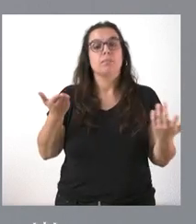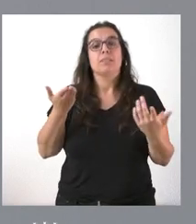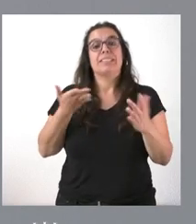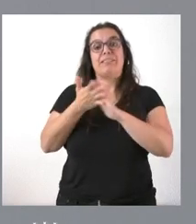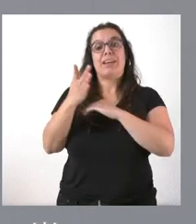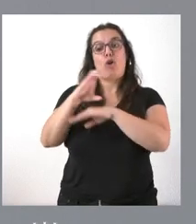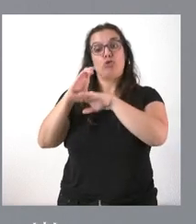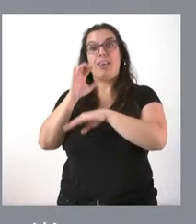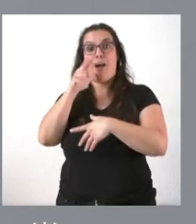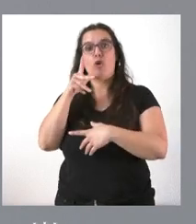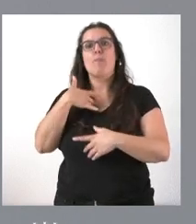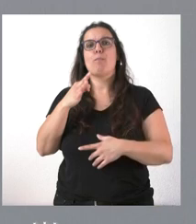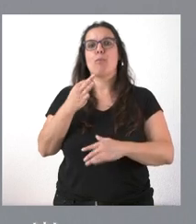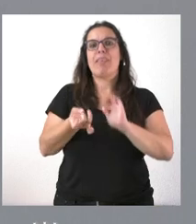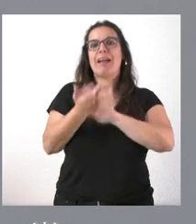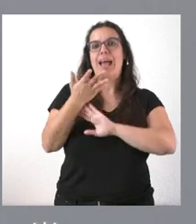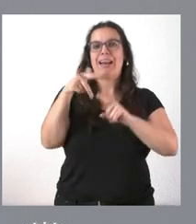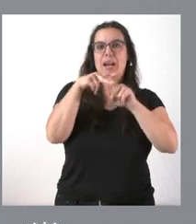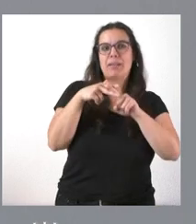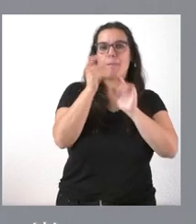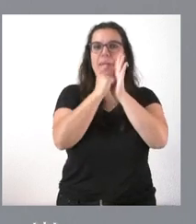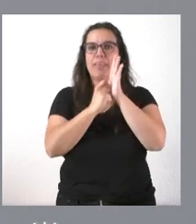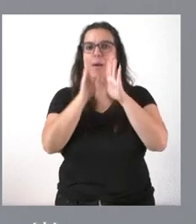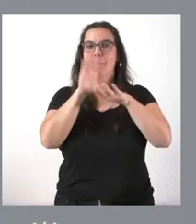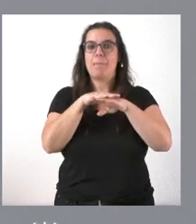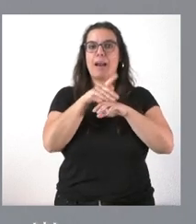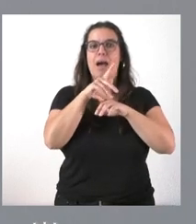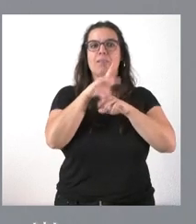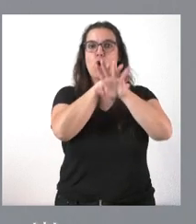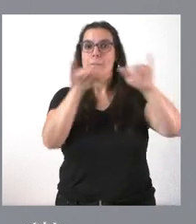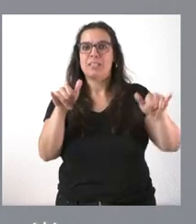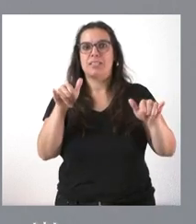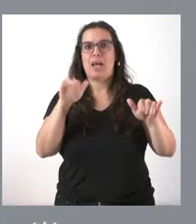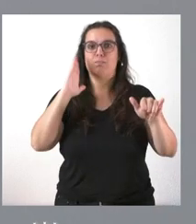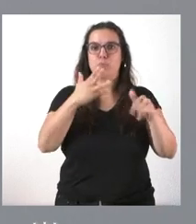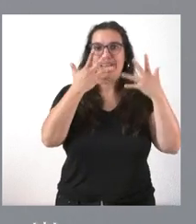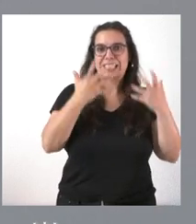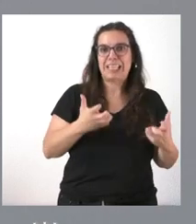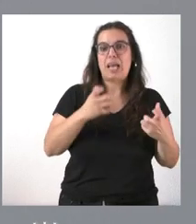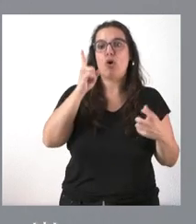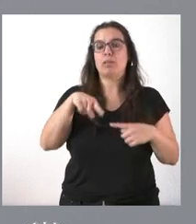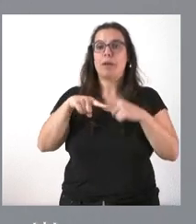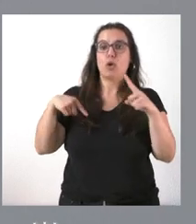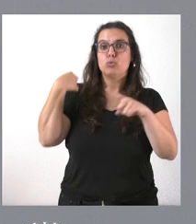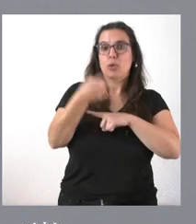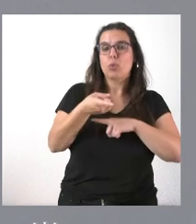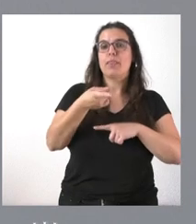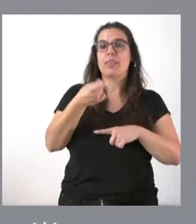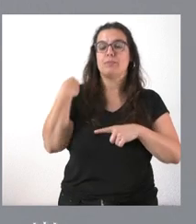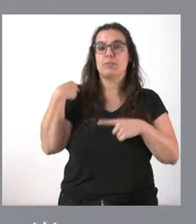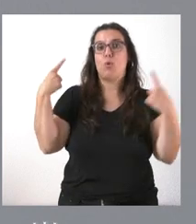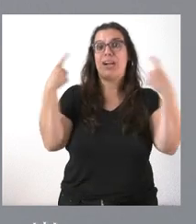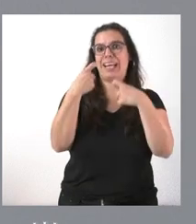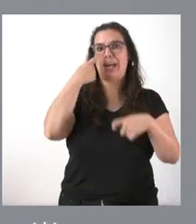poner en marcha instrumentos y medidas para paliar los efectos negativos de la sequía y de las consecuencias derivadas de la Guerra